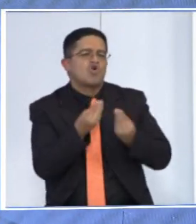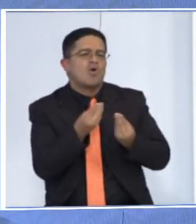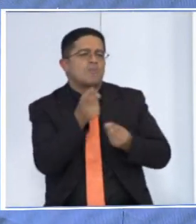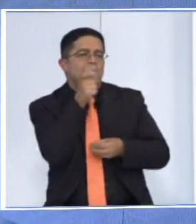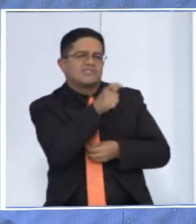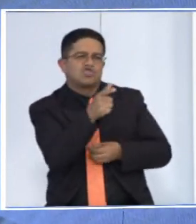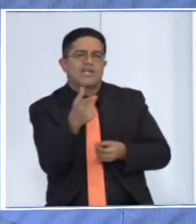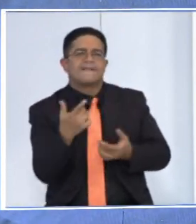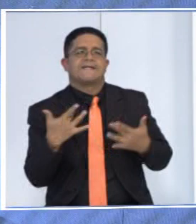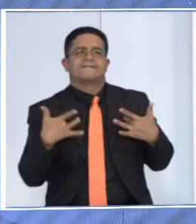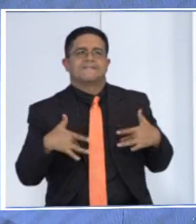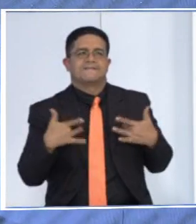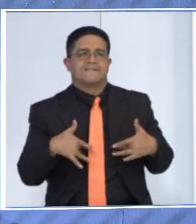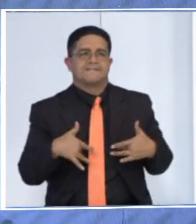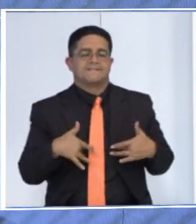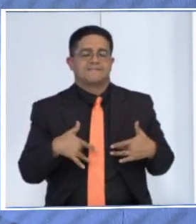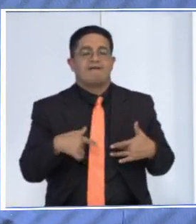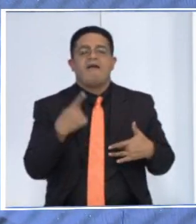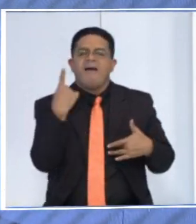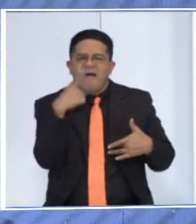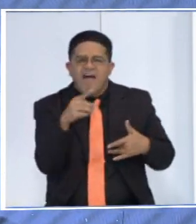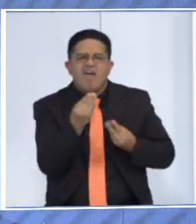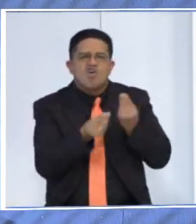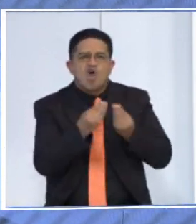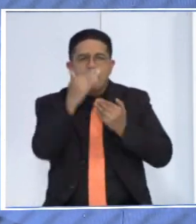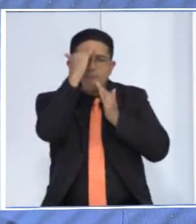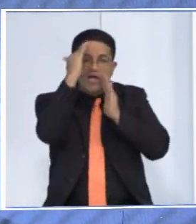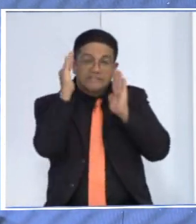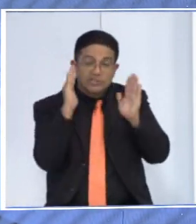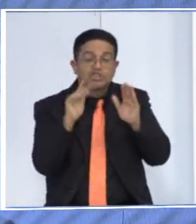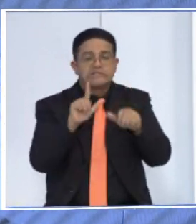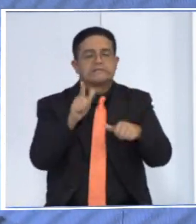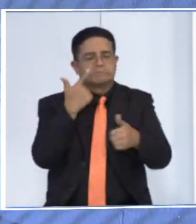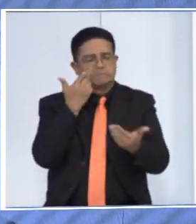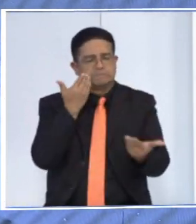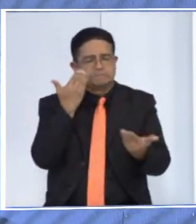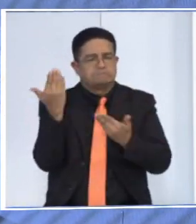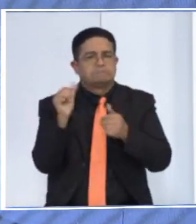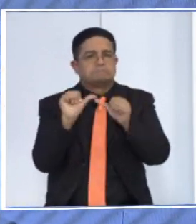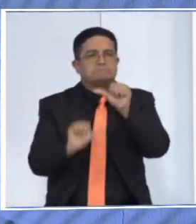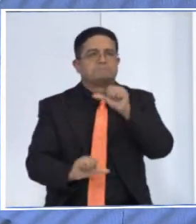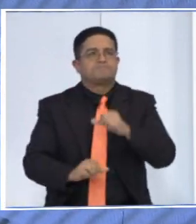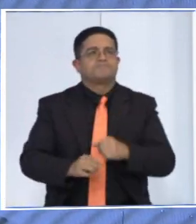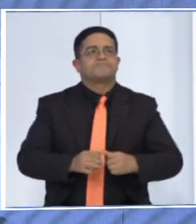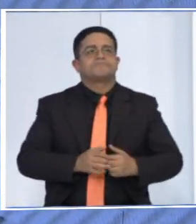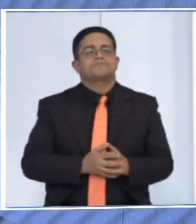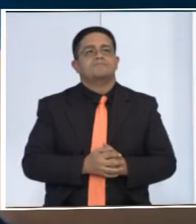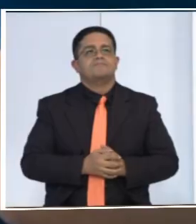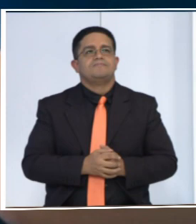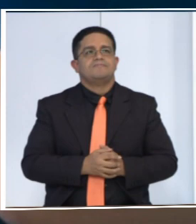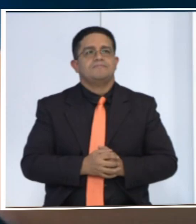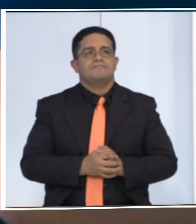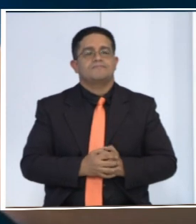del organismo de esta persona pero existen tratamientos y vamos a hablar justamente Esto del día de hoy